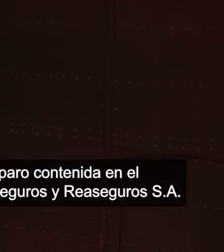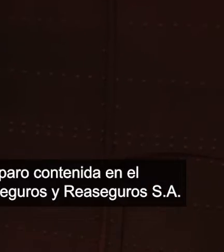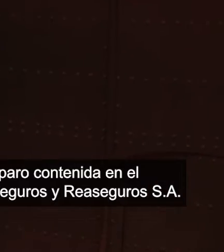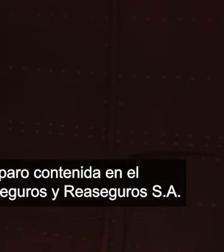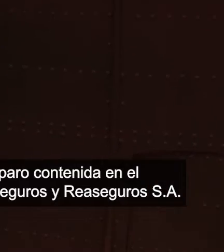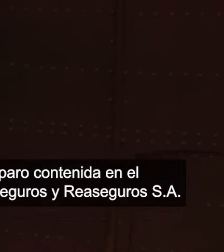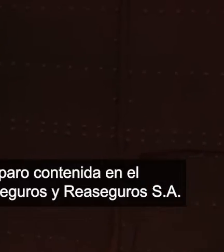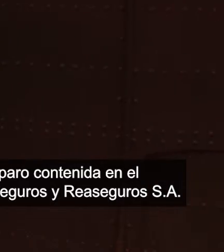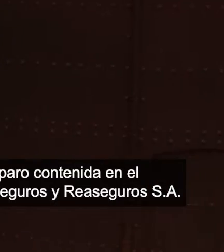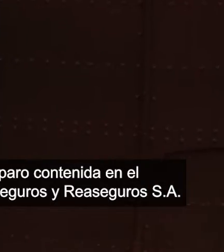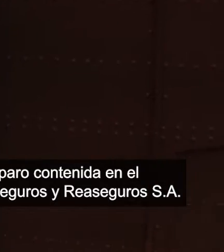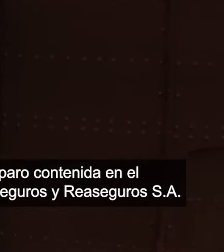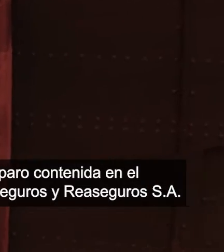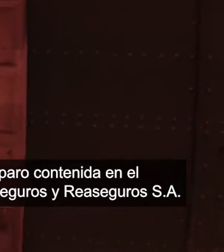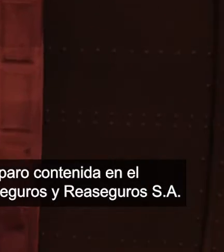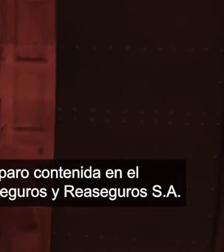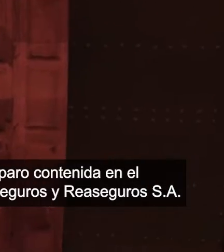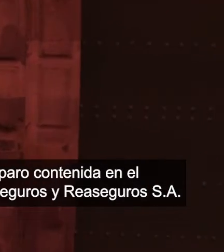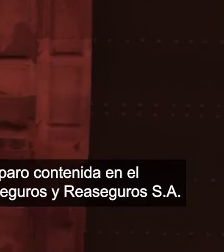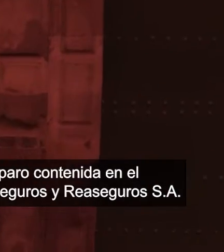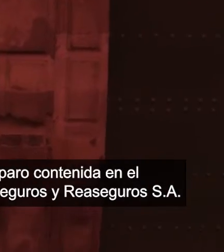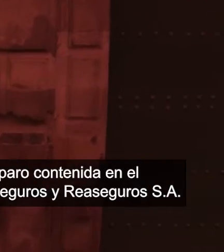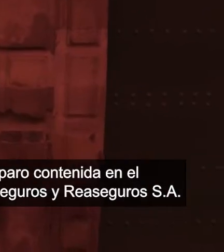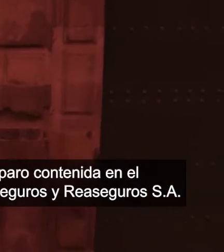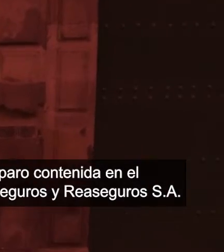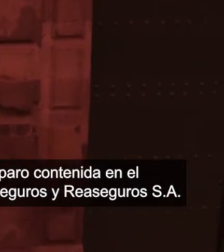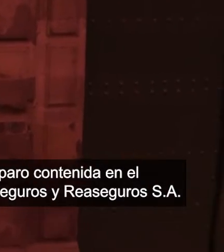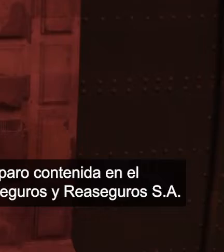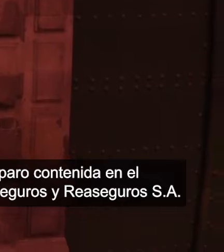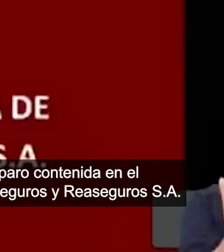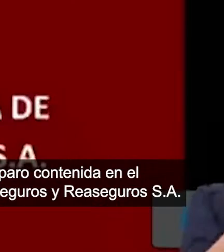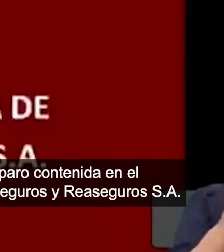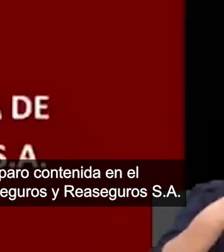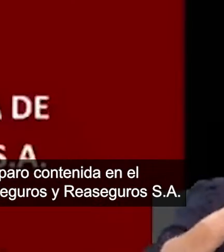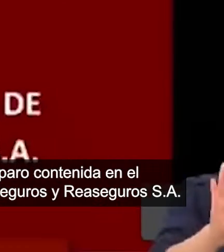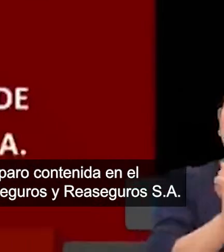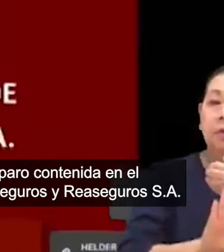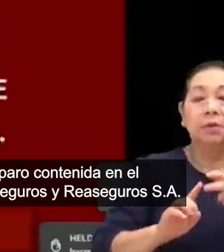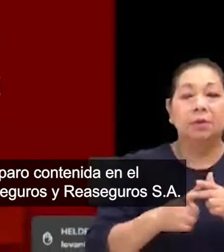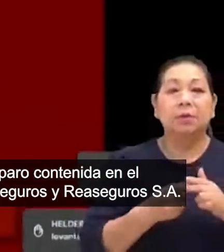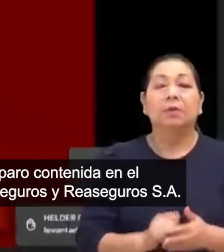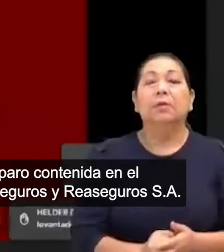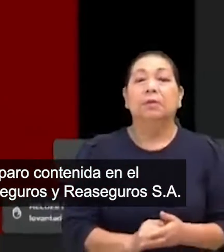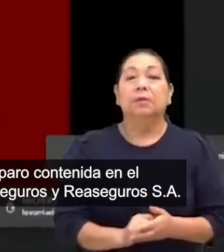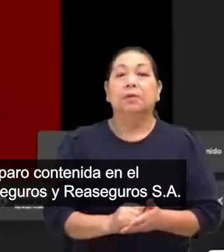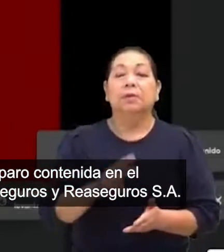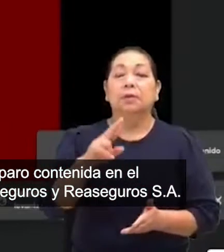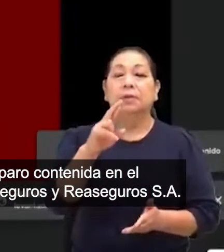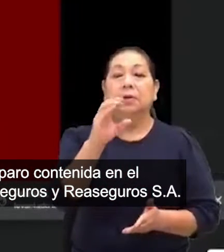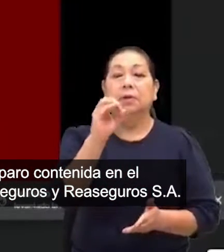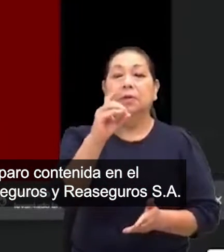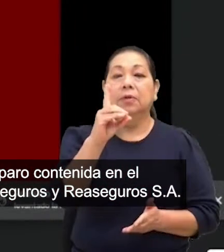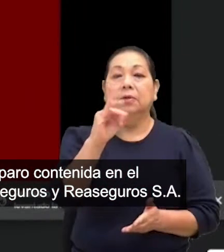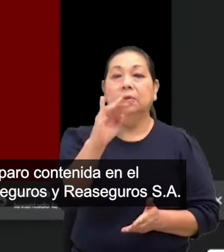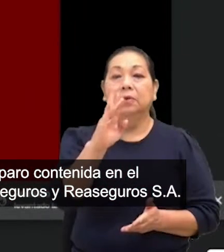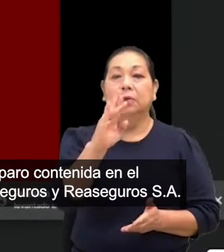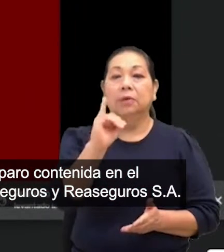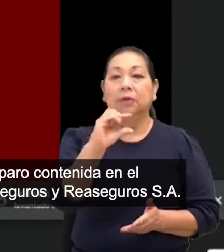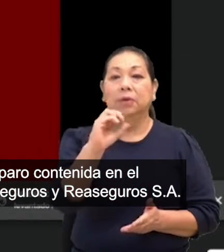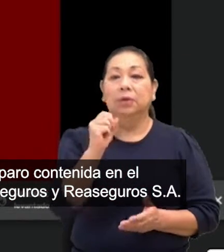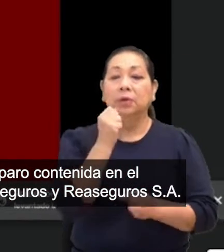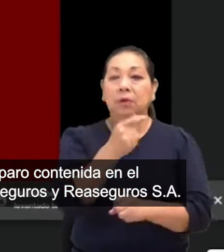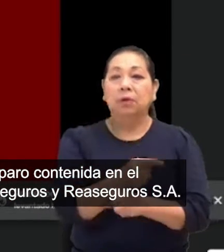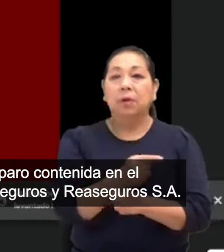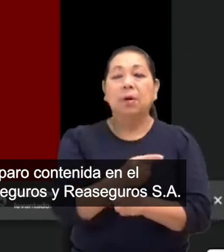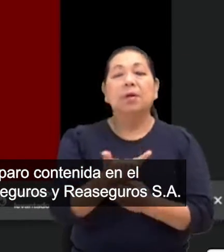iskunniyuq yupaychasqa expedientewan. Kaywanmi Rodrigo Pinto Salas amachakuyta mañakuchkan, Pacífico Vida Compañía